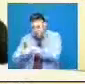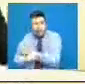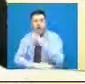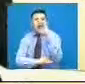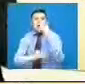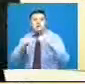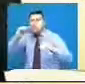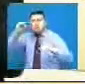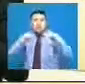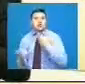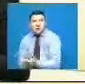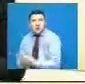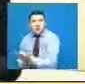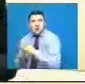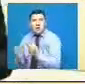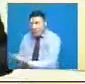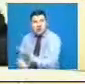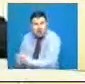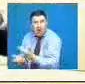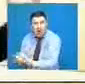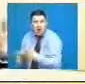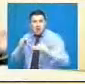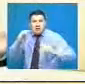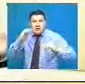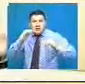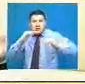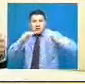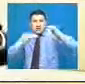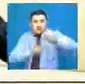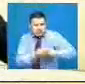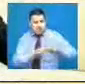Entonces, a los colombianos decirles, el entorno cambió,